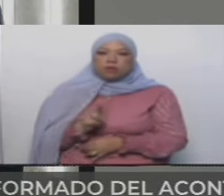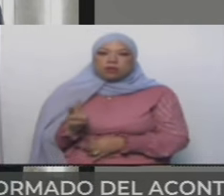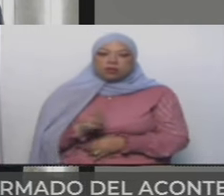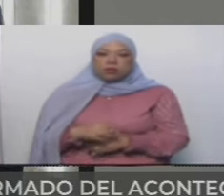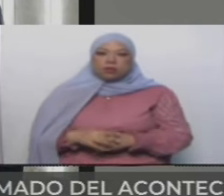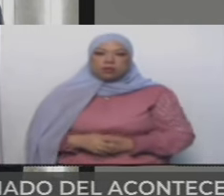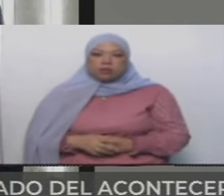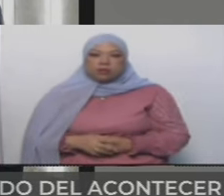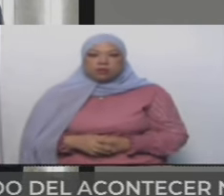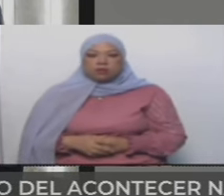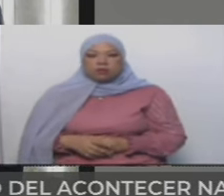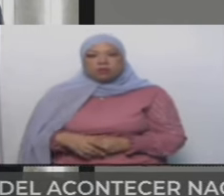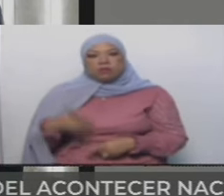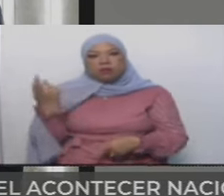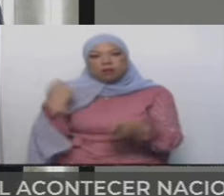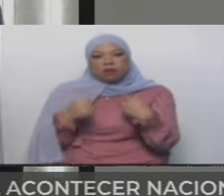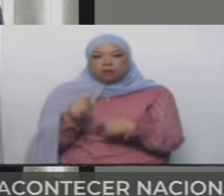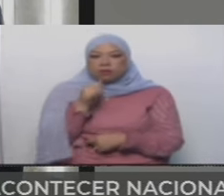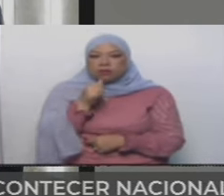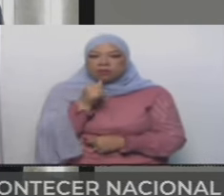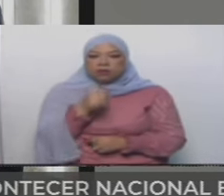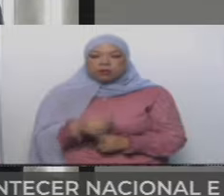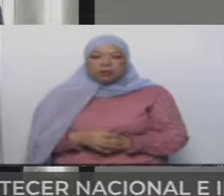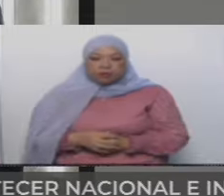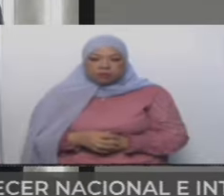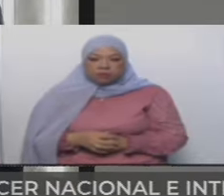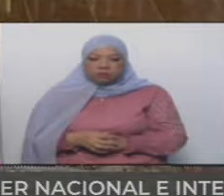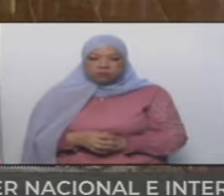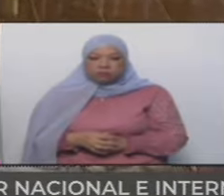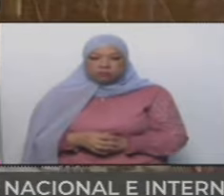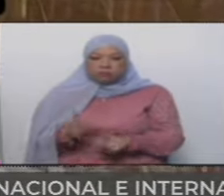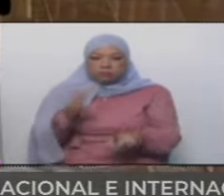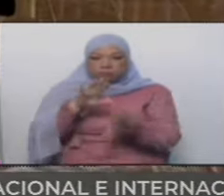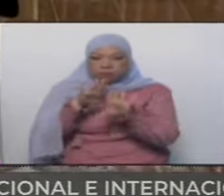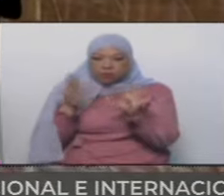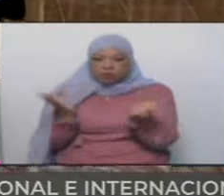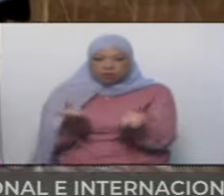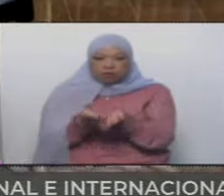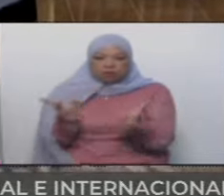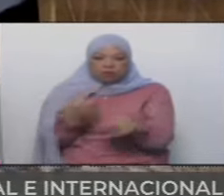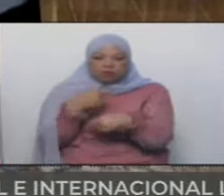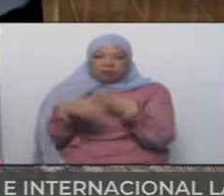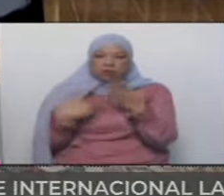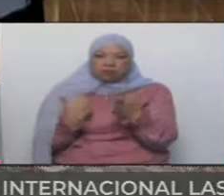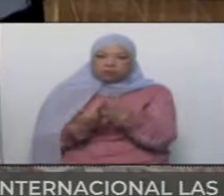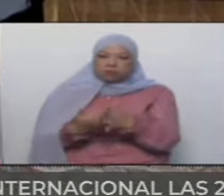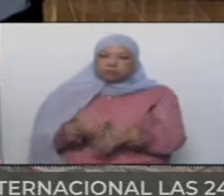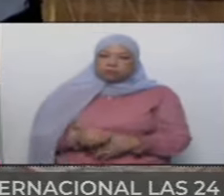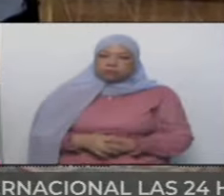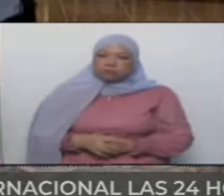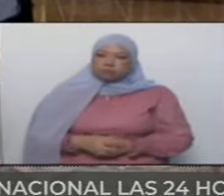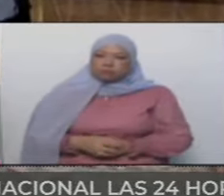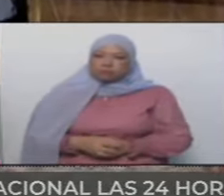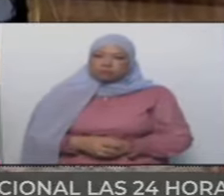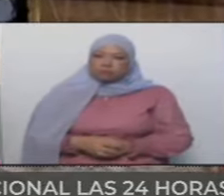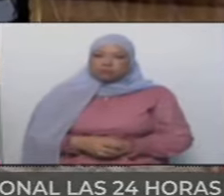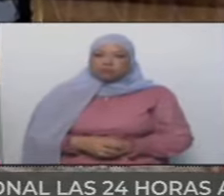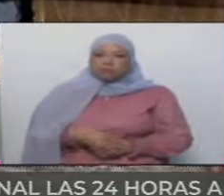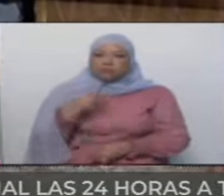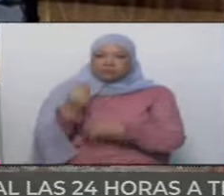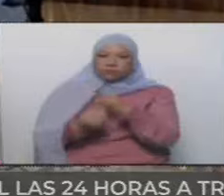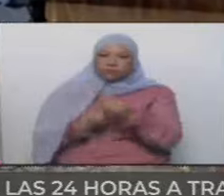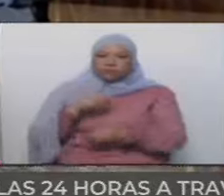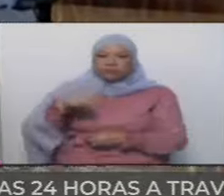convertirá en un gran exportador de gas en el mundo. ¿Cómo se ha logrado llegar hasta acá y cómo tienen